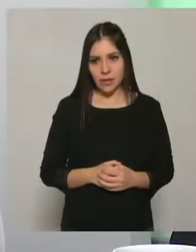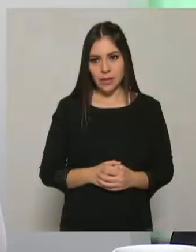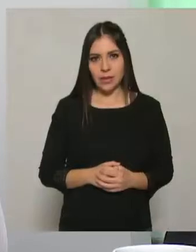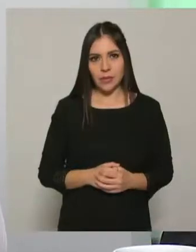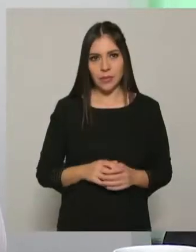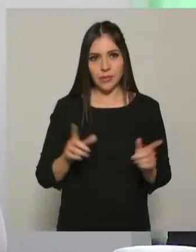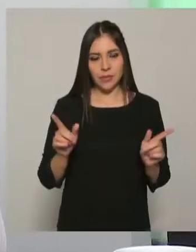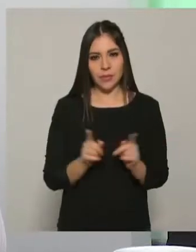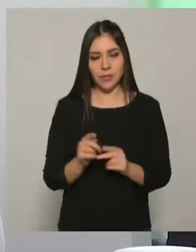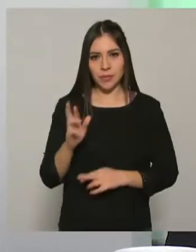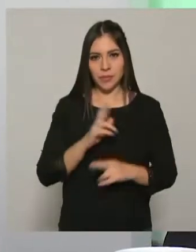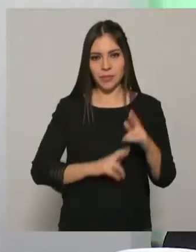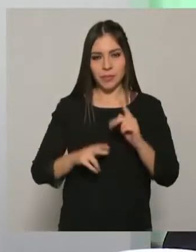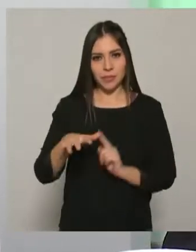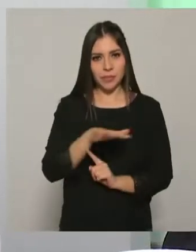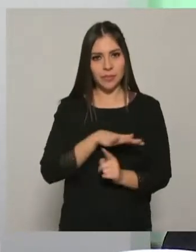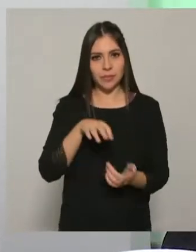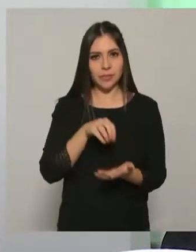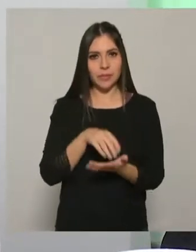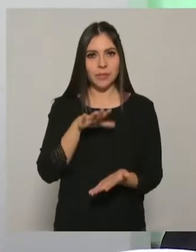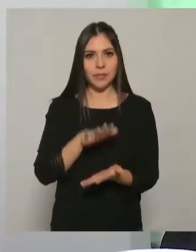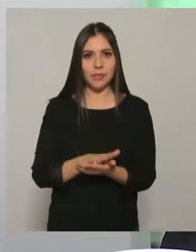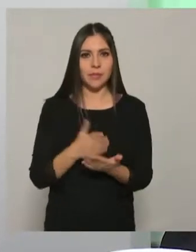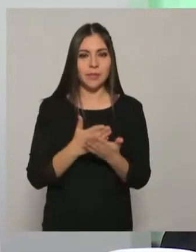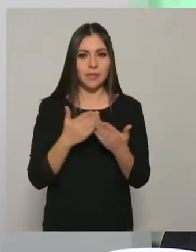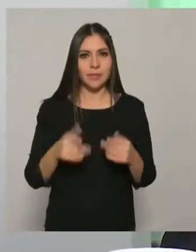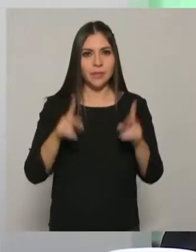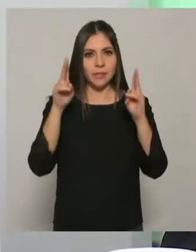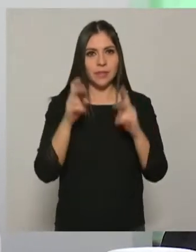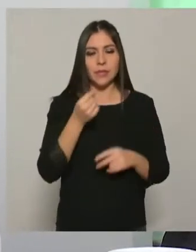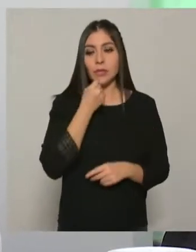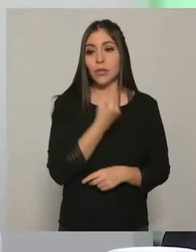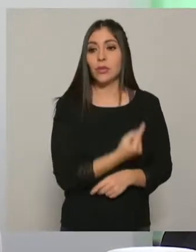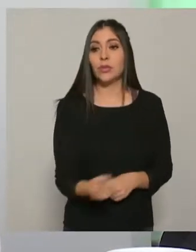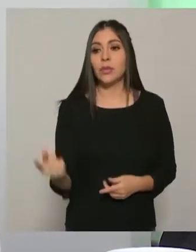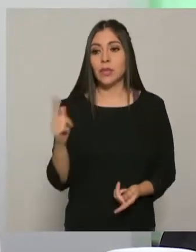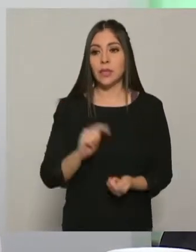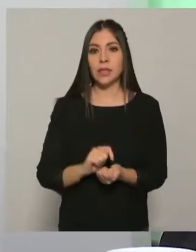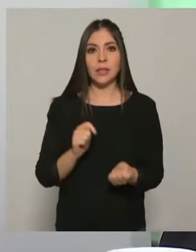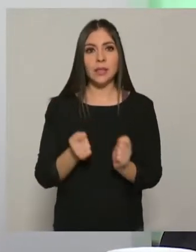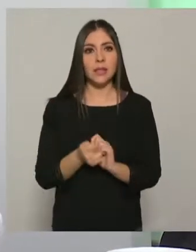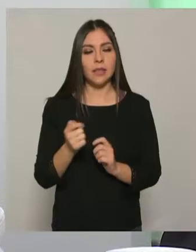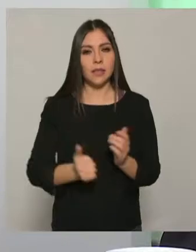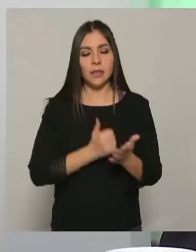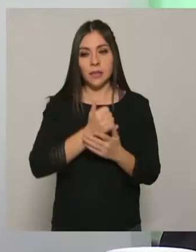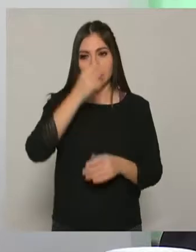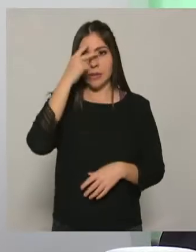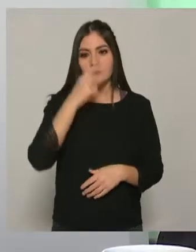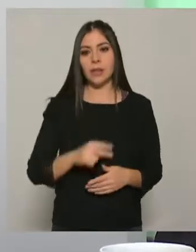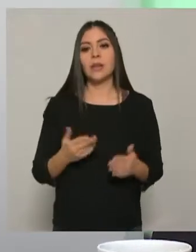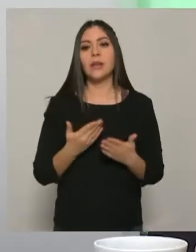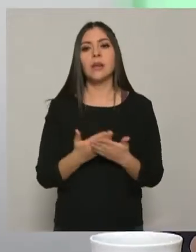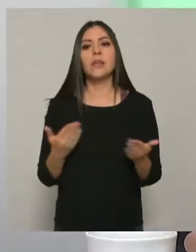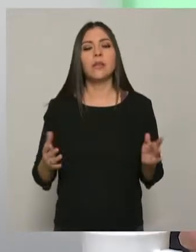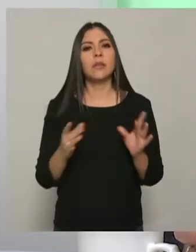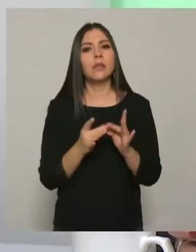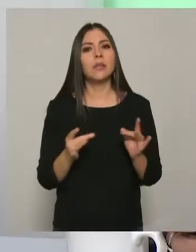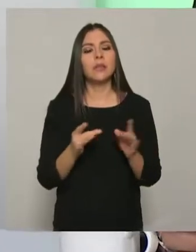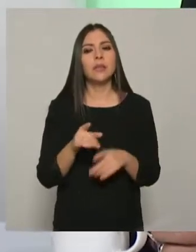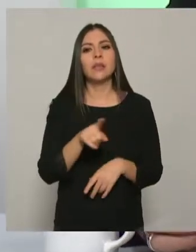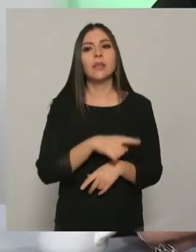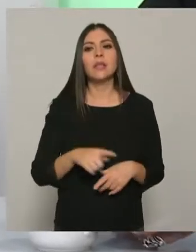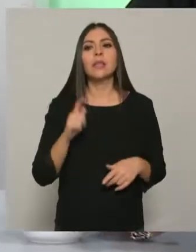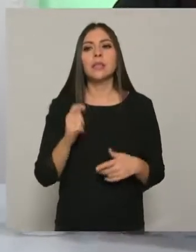Ya estamos de vuelta en Agenda y Contexto. El tema en la mesa, las infancias trans en la Ciudad de México. Y bueno, hay que hablar de lo que están